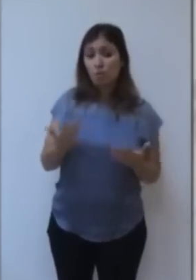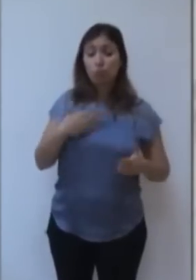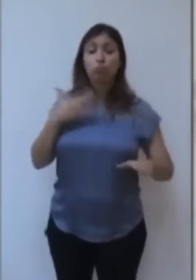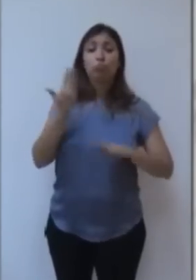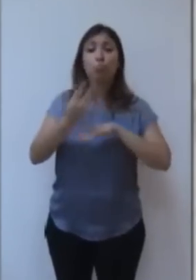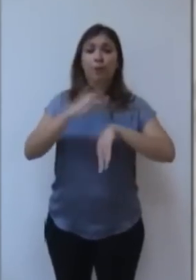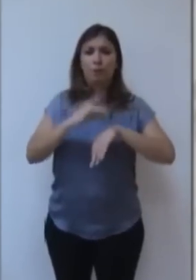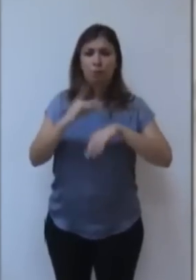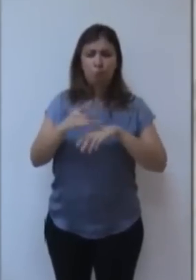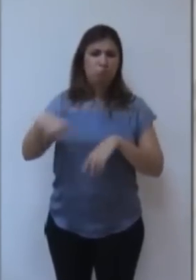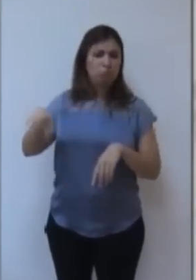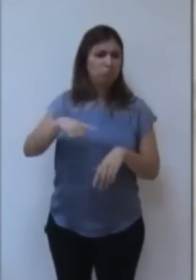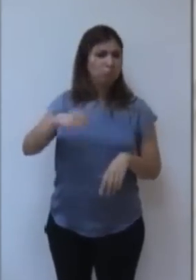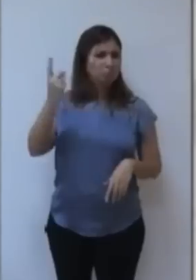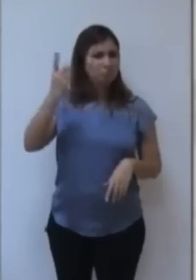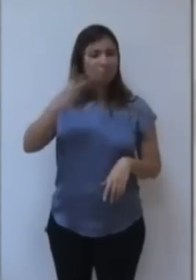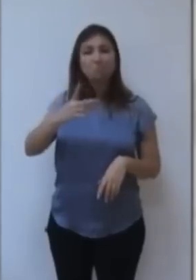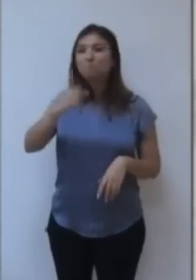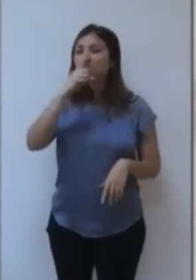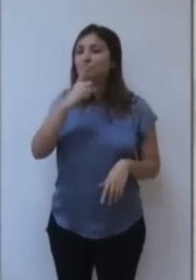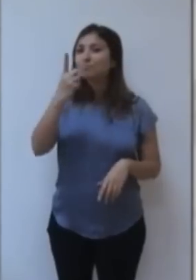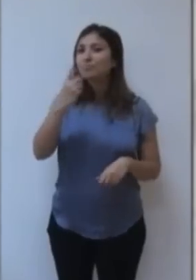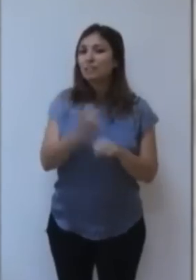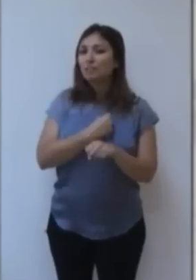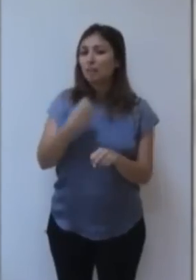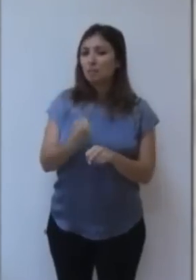médico, muchas de ellas, había un trabajo muy